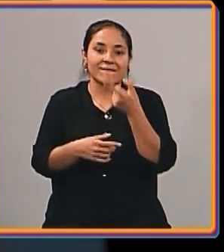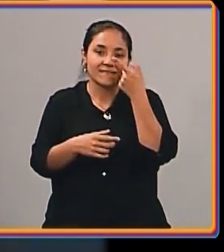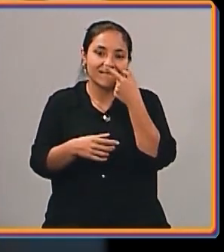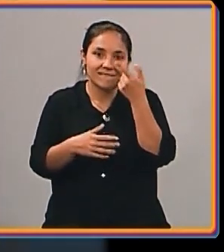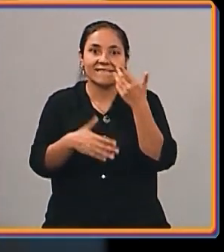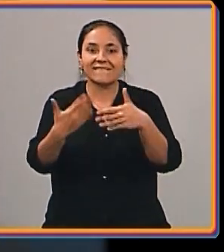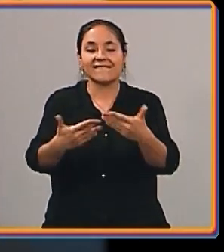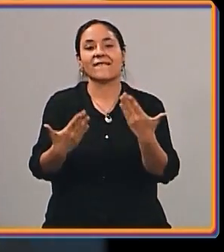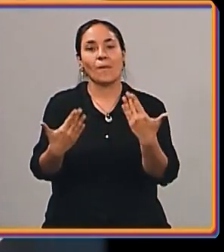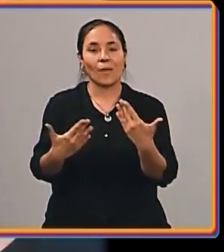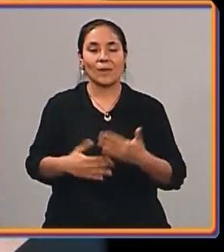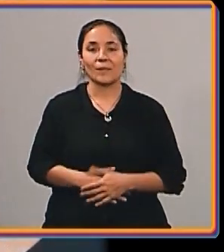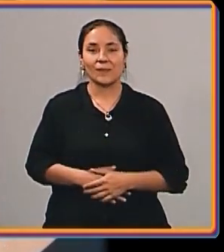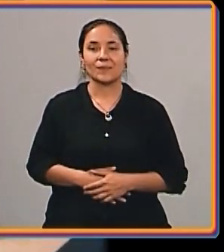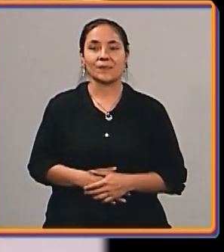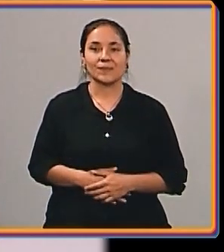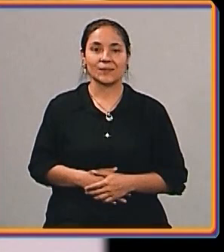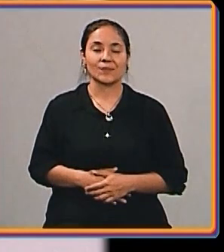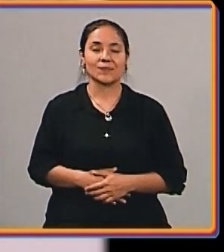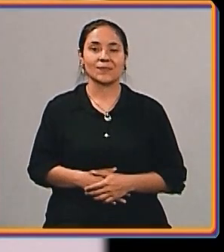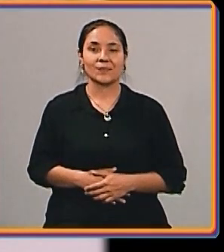más atractivos.